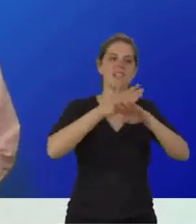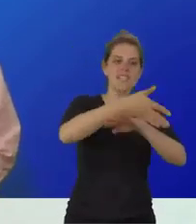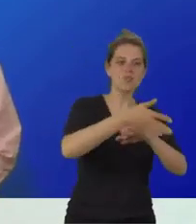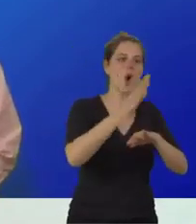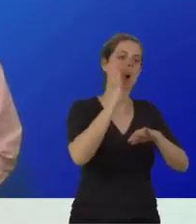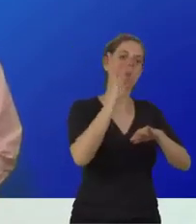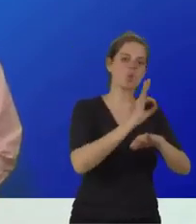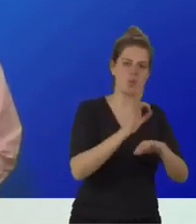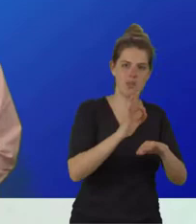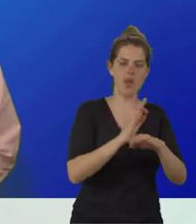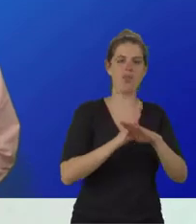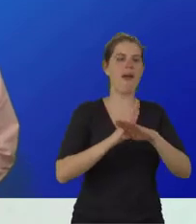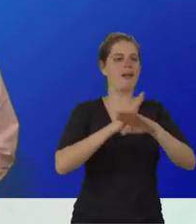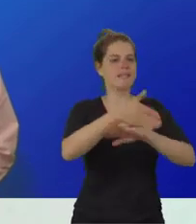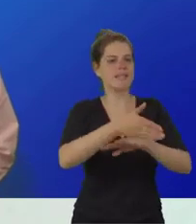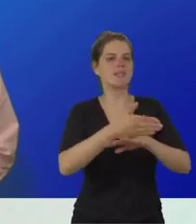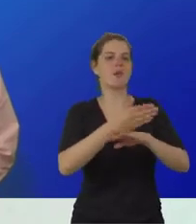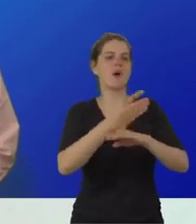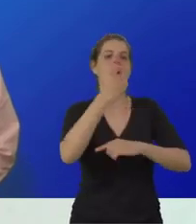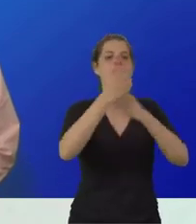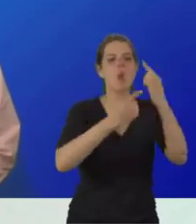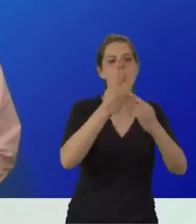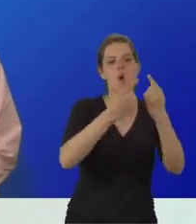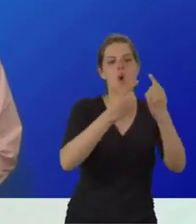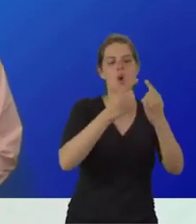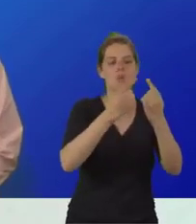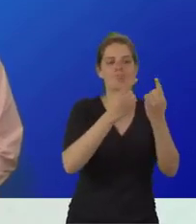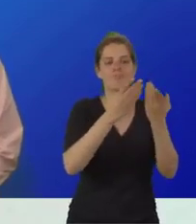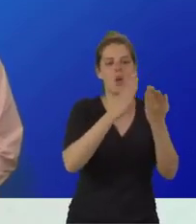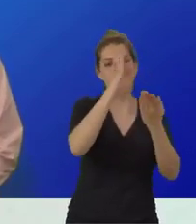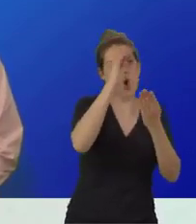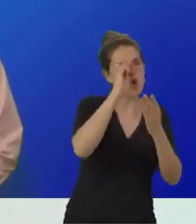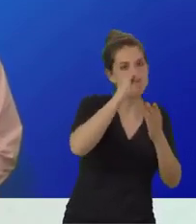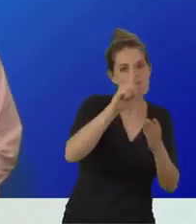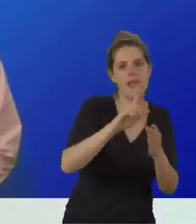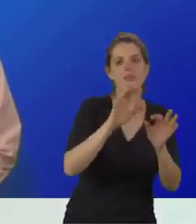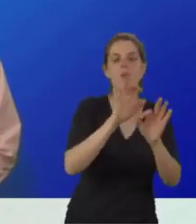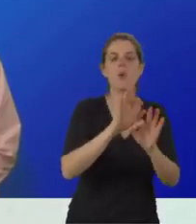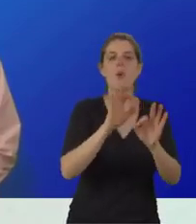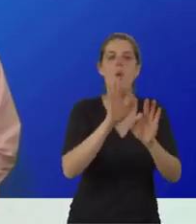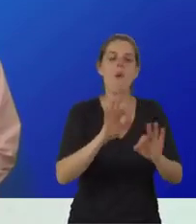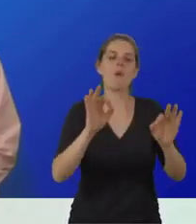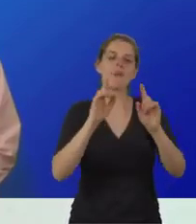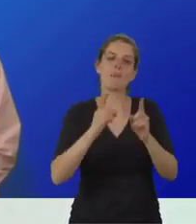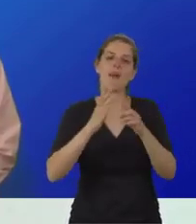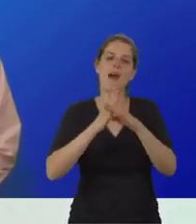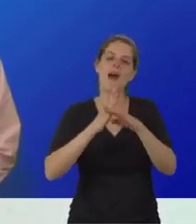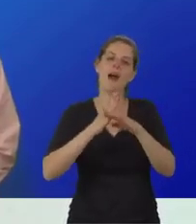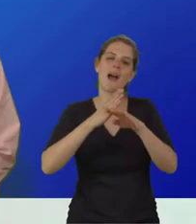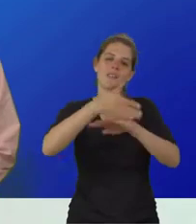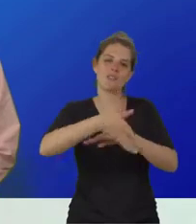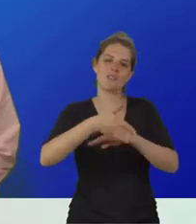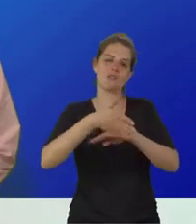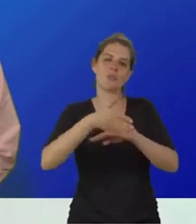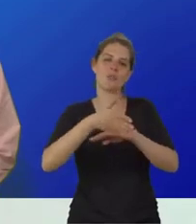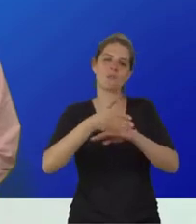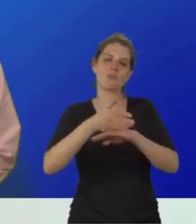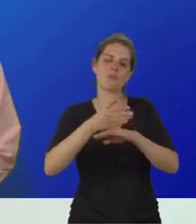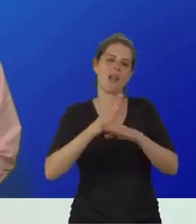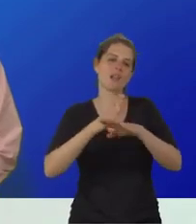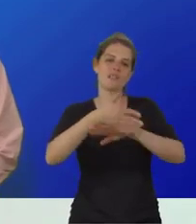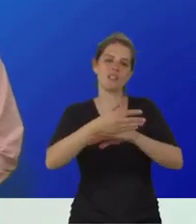acceso a las oportunidades, de acceso a determinado conocimiento, de acceso a